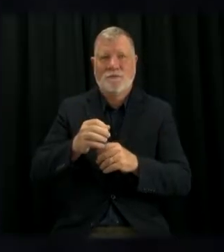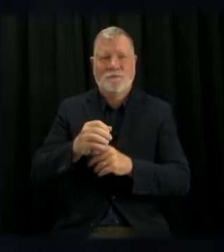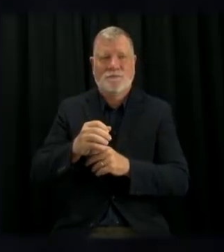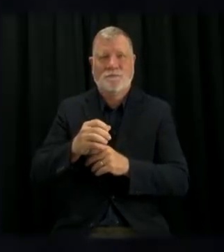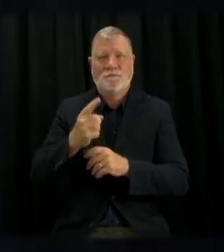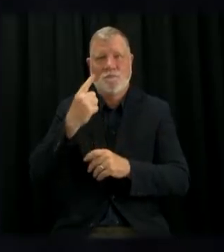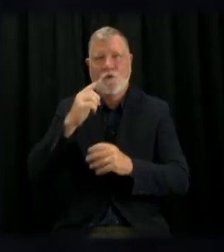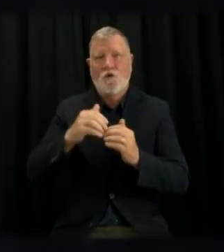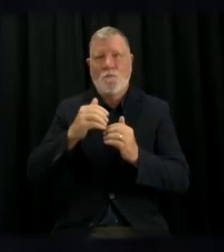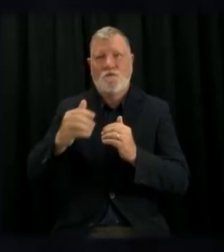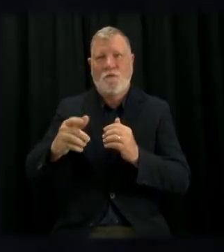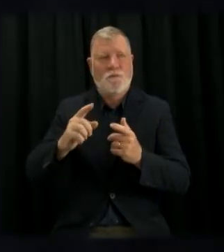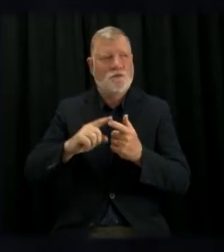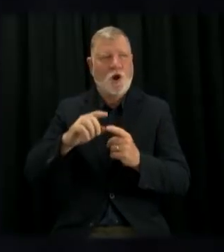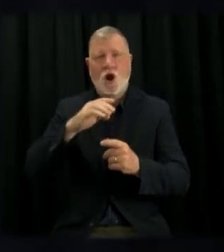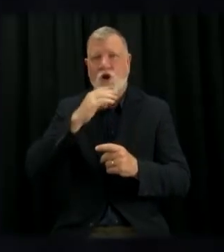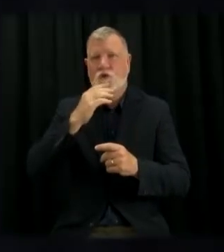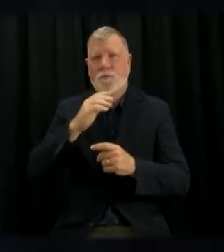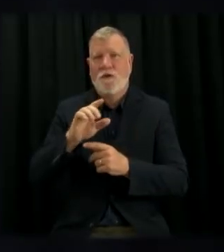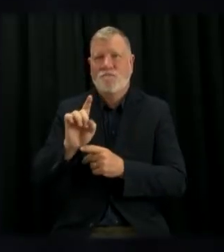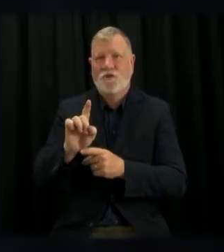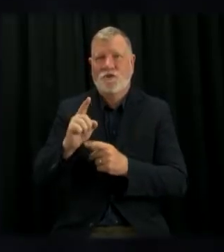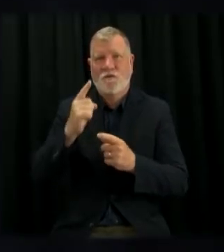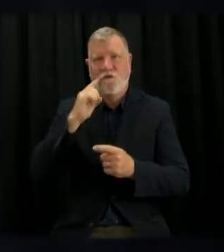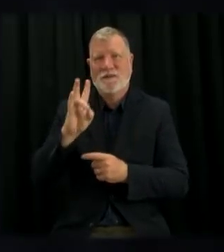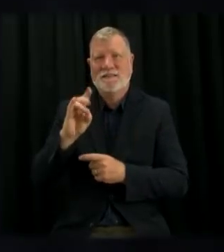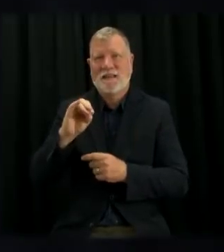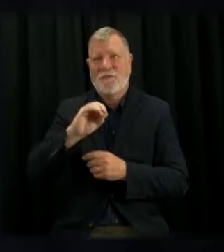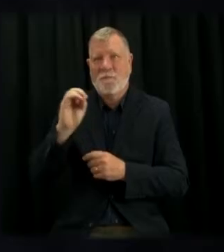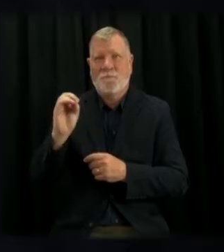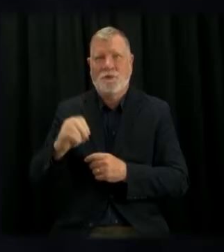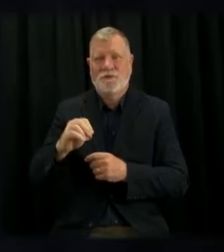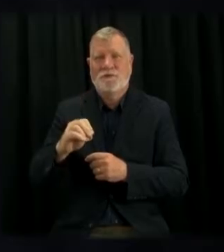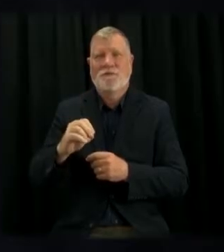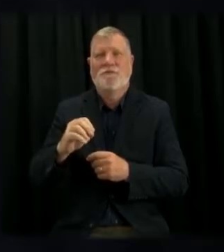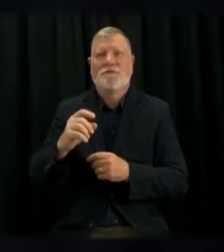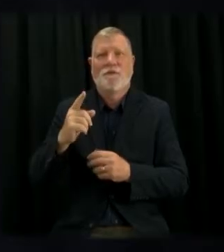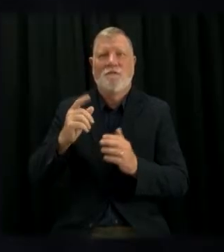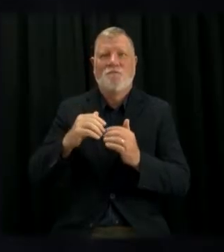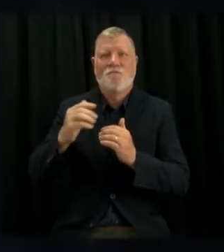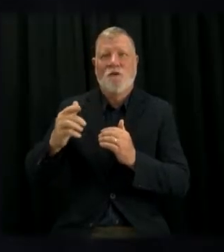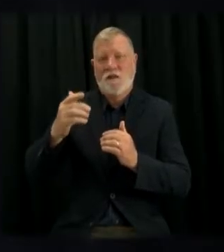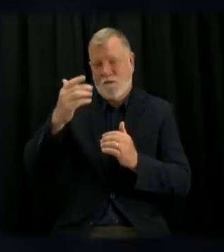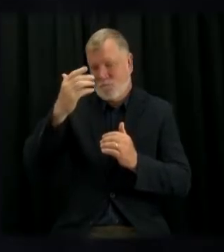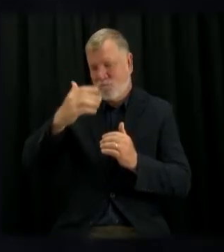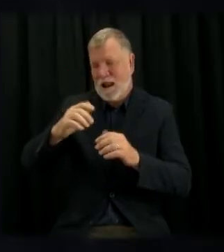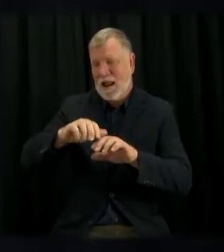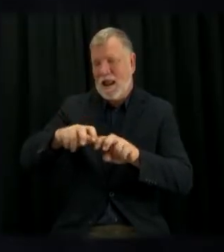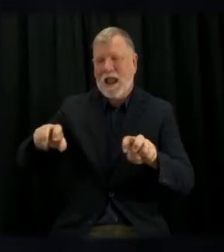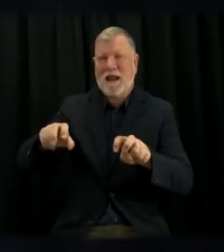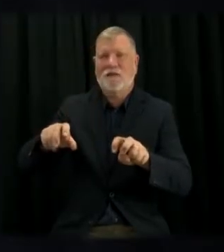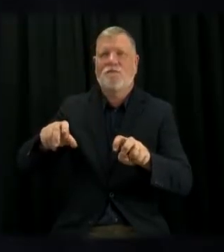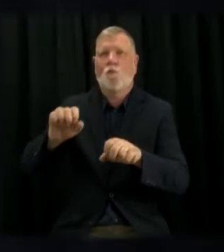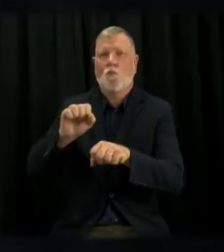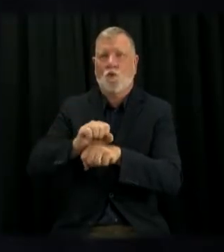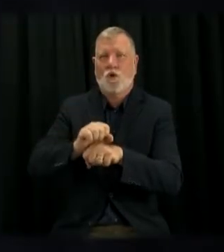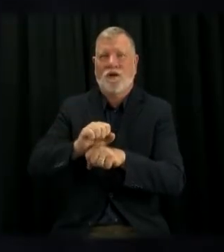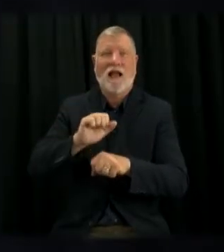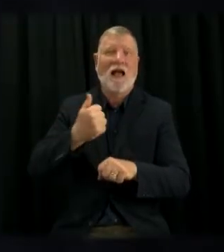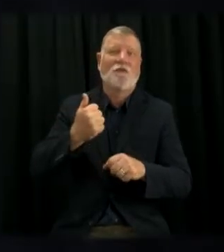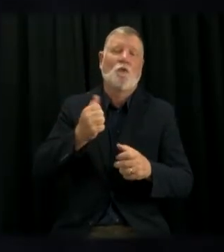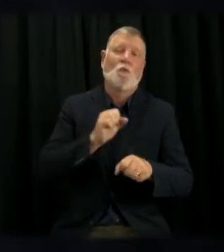principio para que se entre al 1 de octubre del 70% de las clasificaciones de los trabajadores